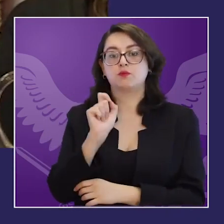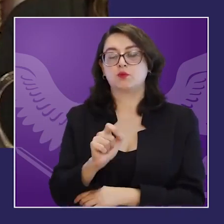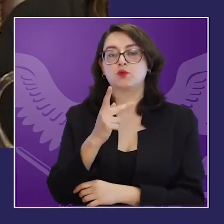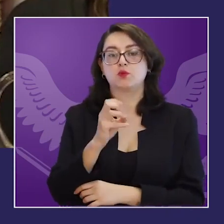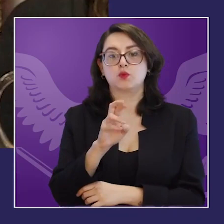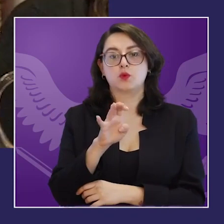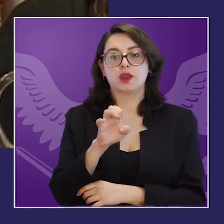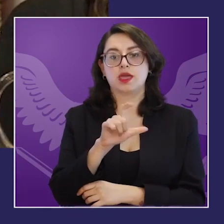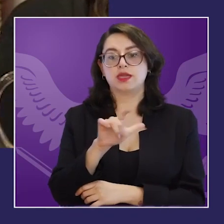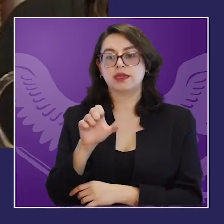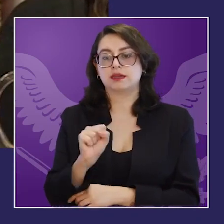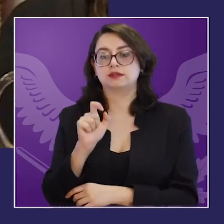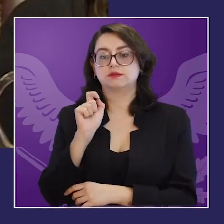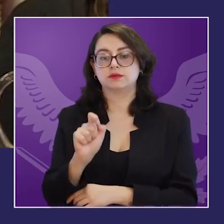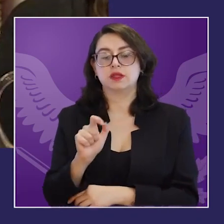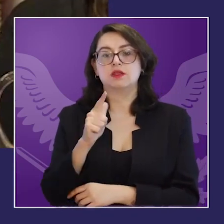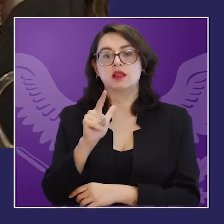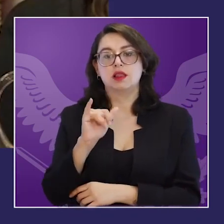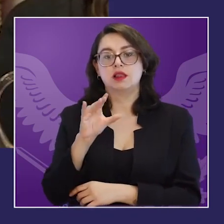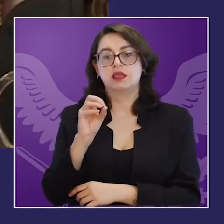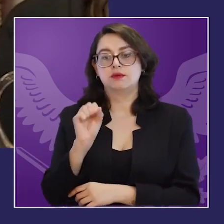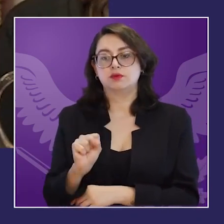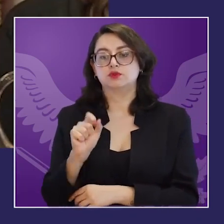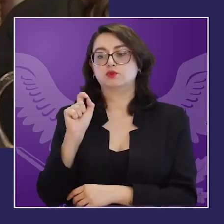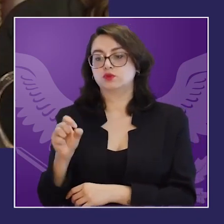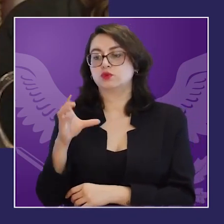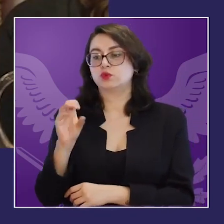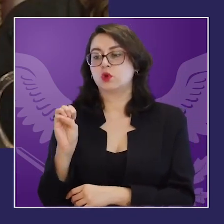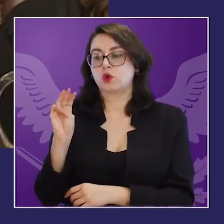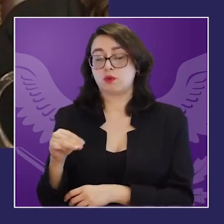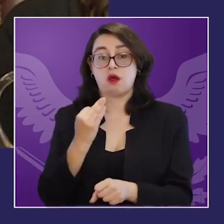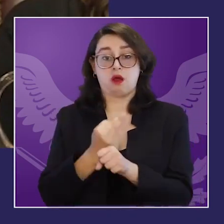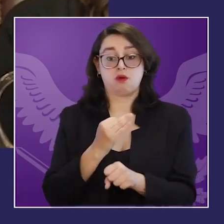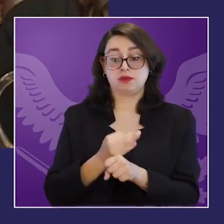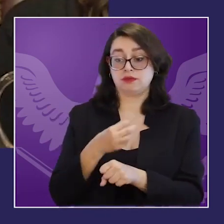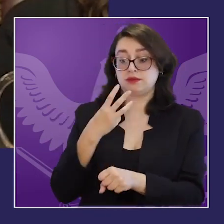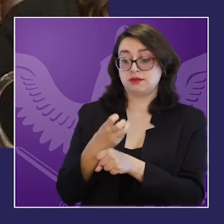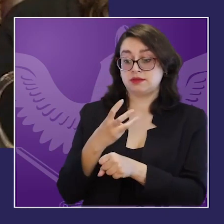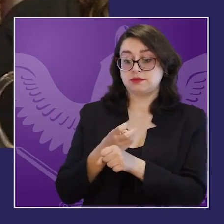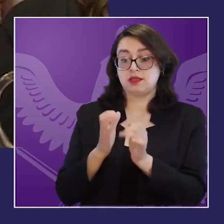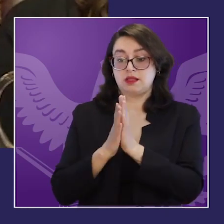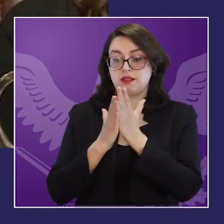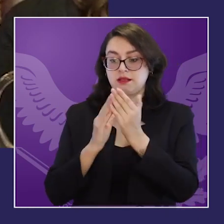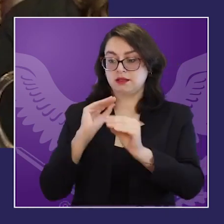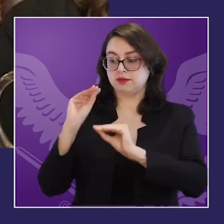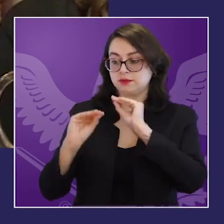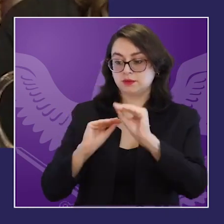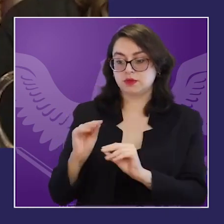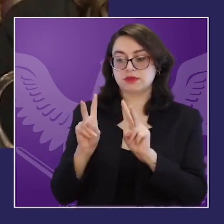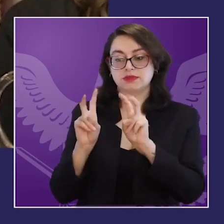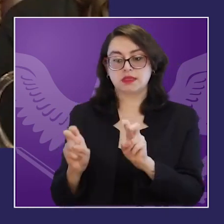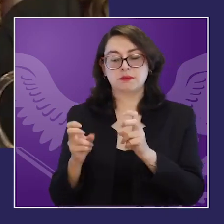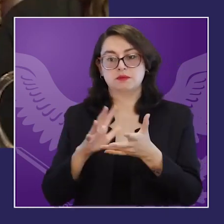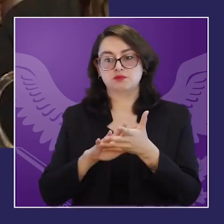www.porellasLibros.com. Actualmente nos encontramos desarrollando un tercer libro sobre abordaje y prevención de la violencia de género para seguir trabajando